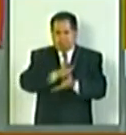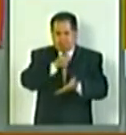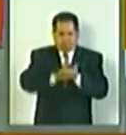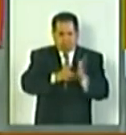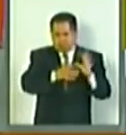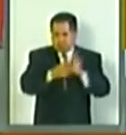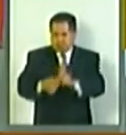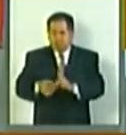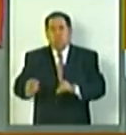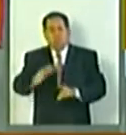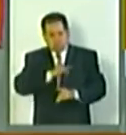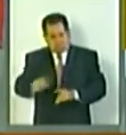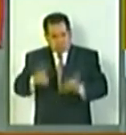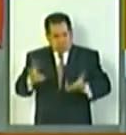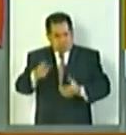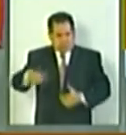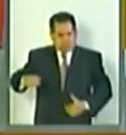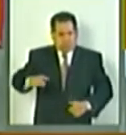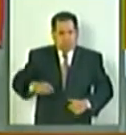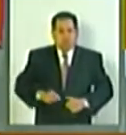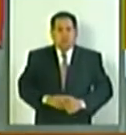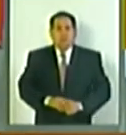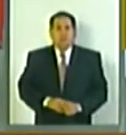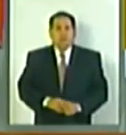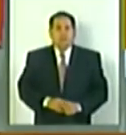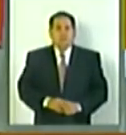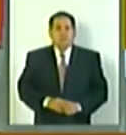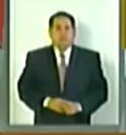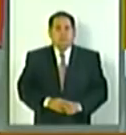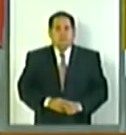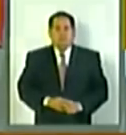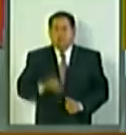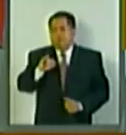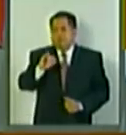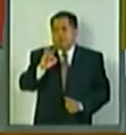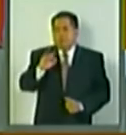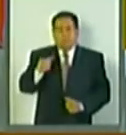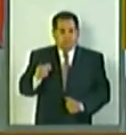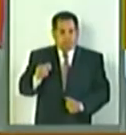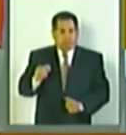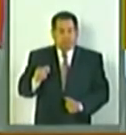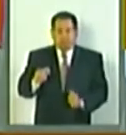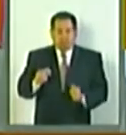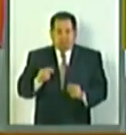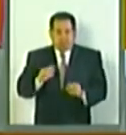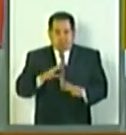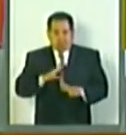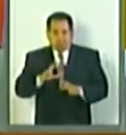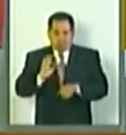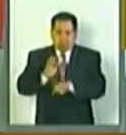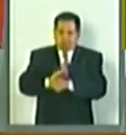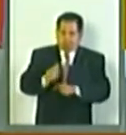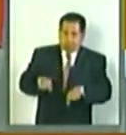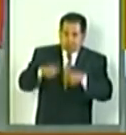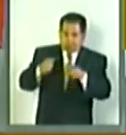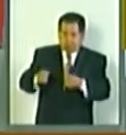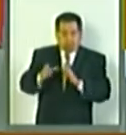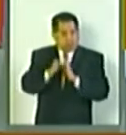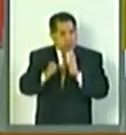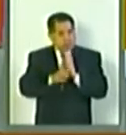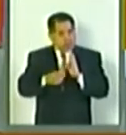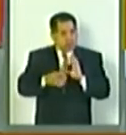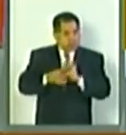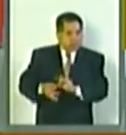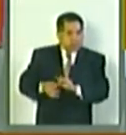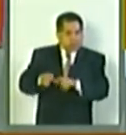de la materia determinen. El IFT no solo no ha garantizado el precepto